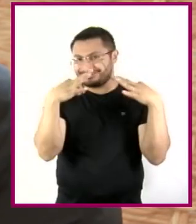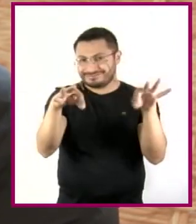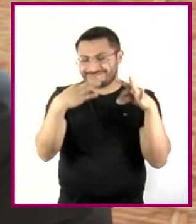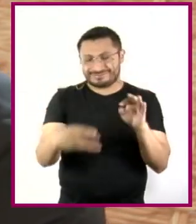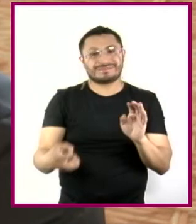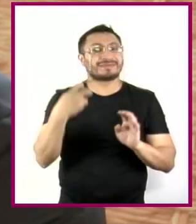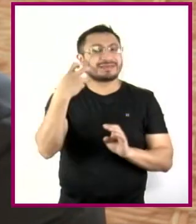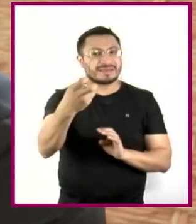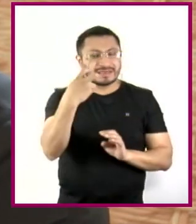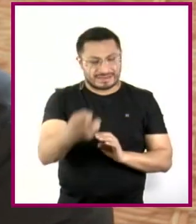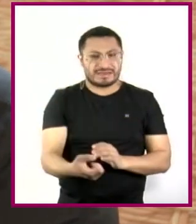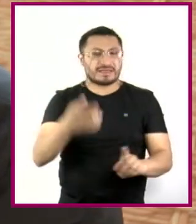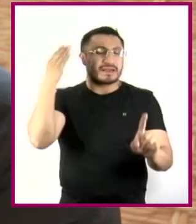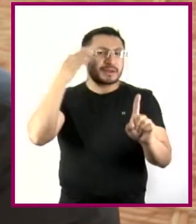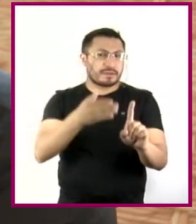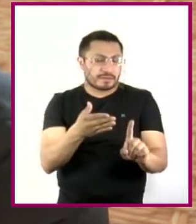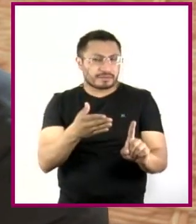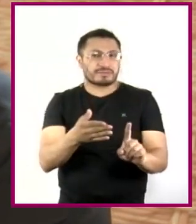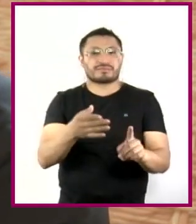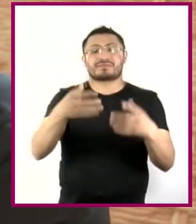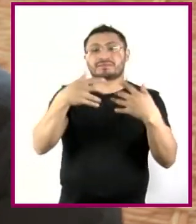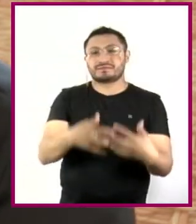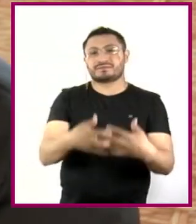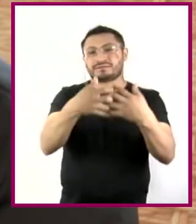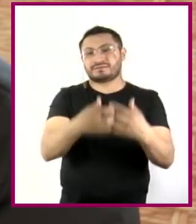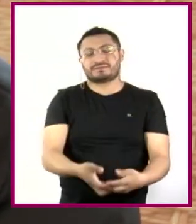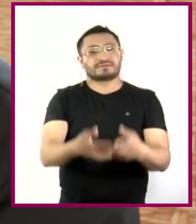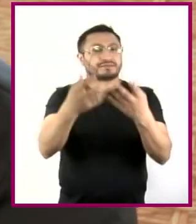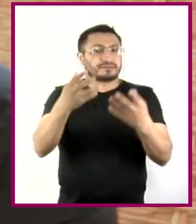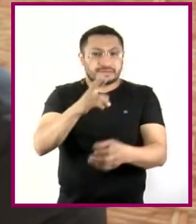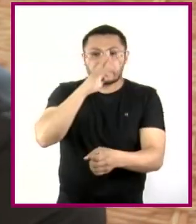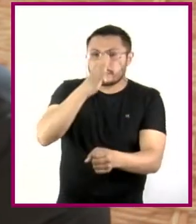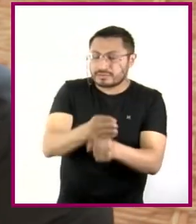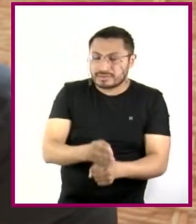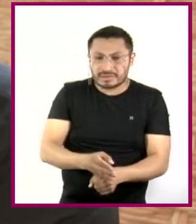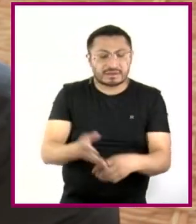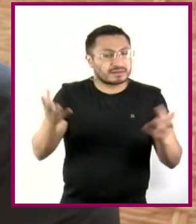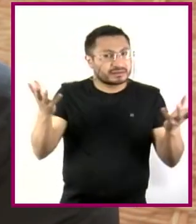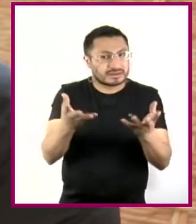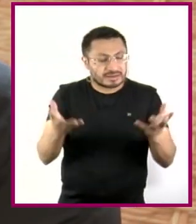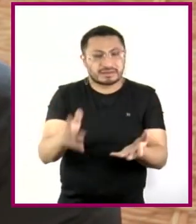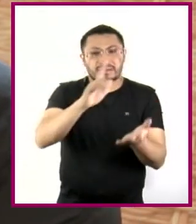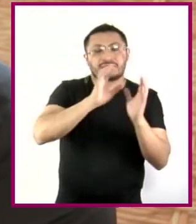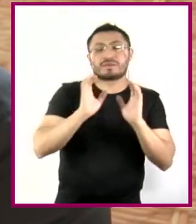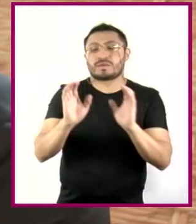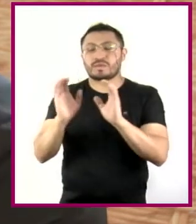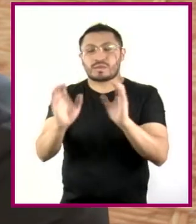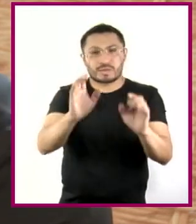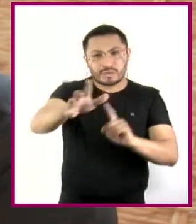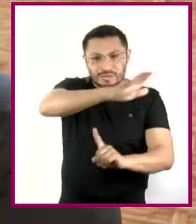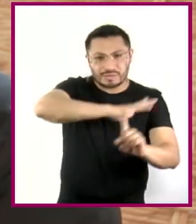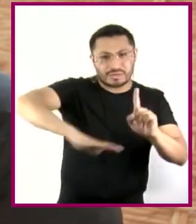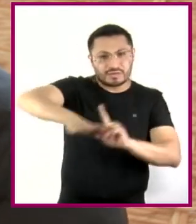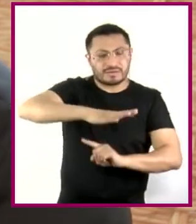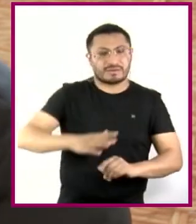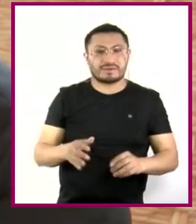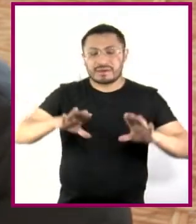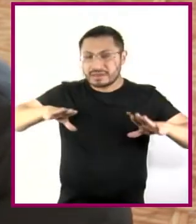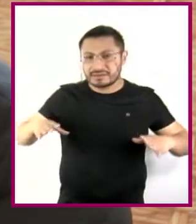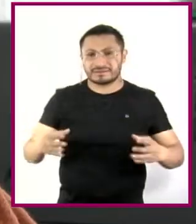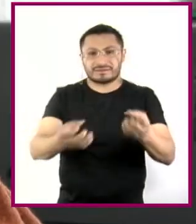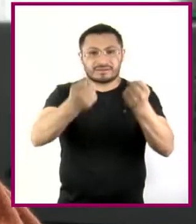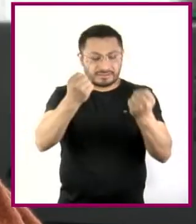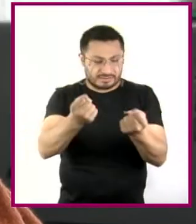este principio con el fin de que las industrias asuman su responsabilidad ante el cuidado del medio ambiente y su recuperación